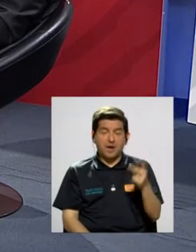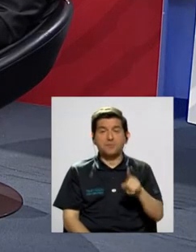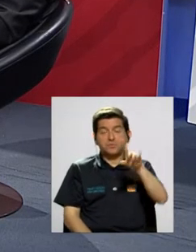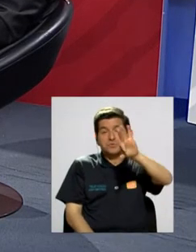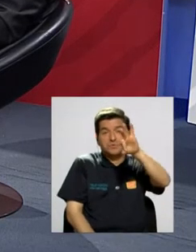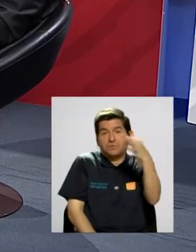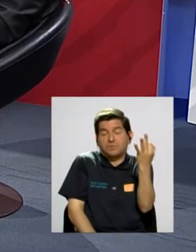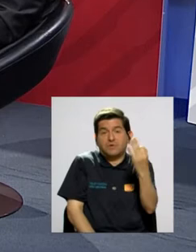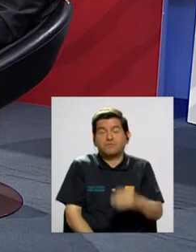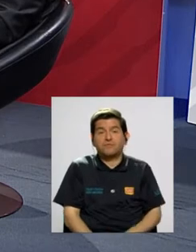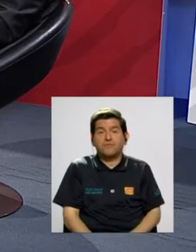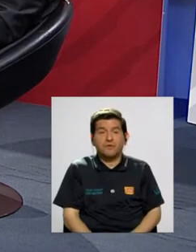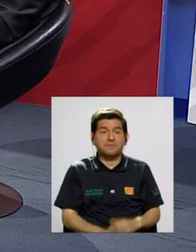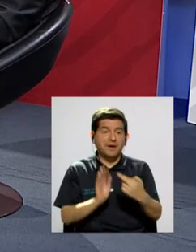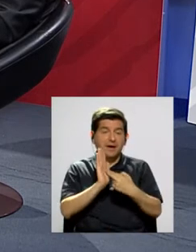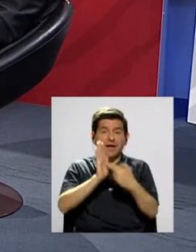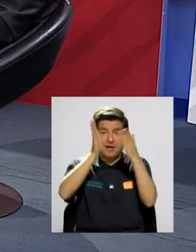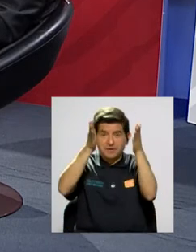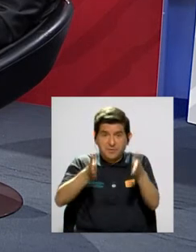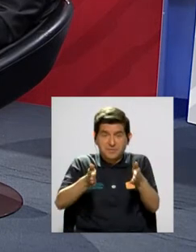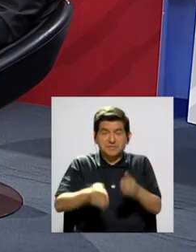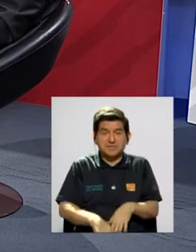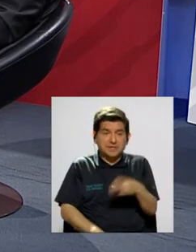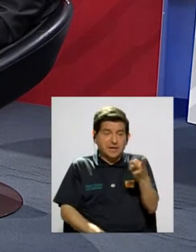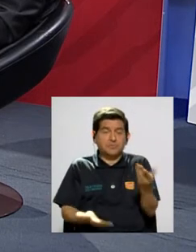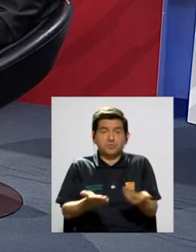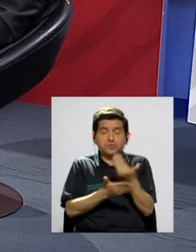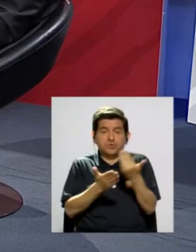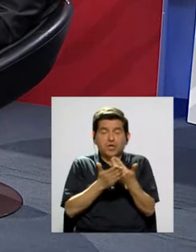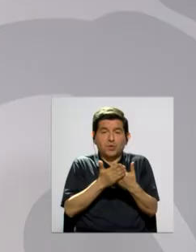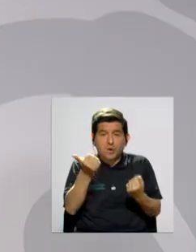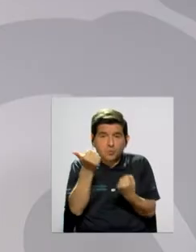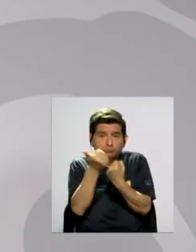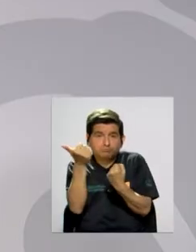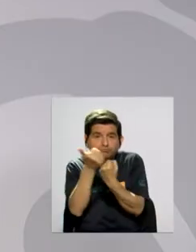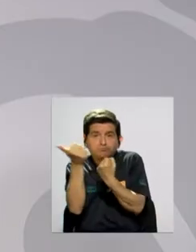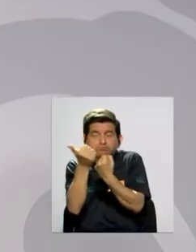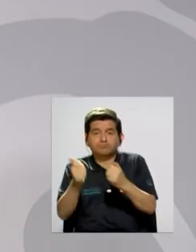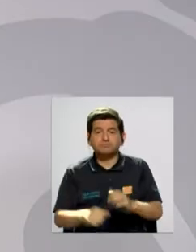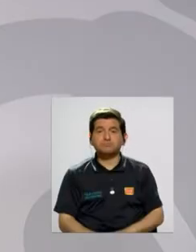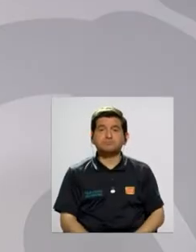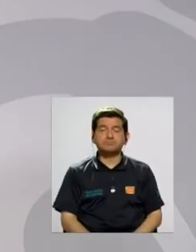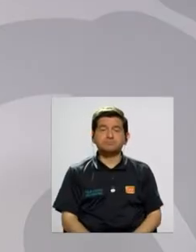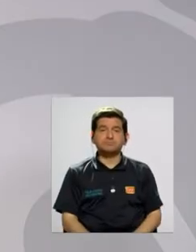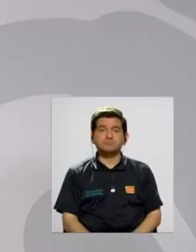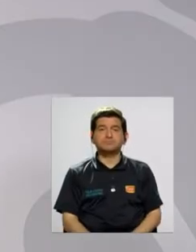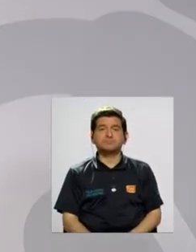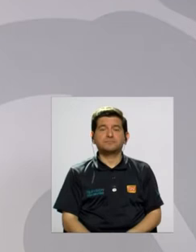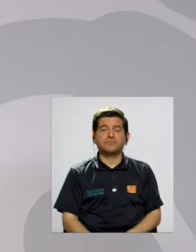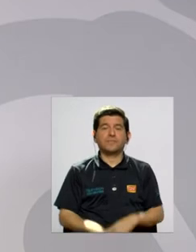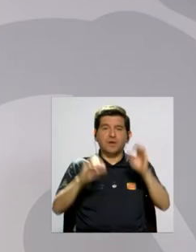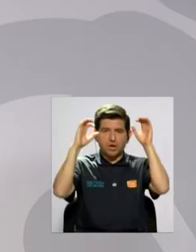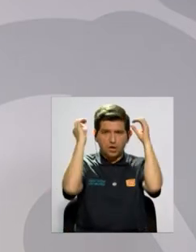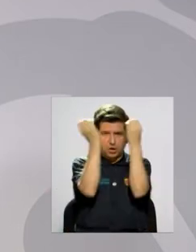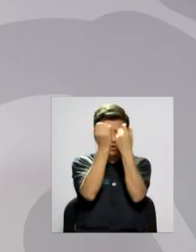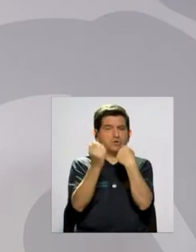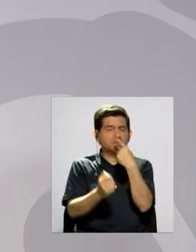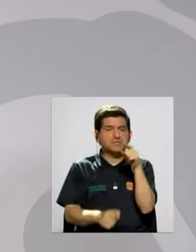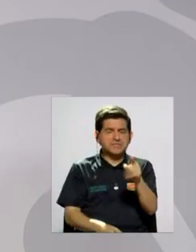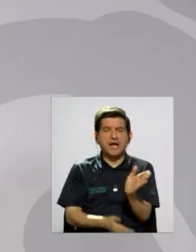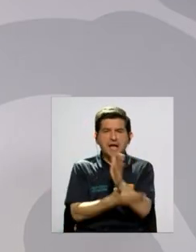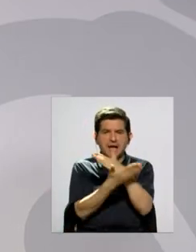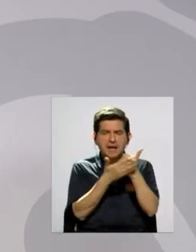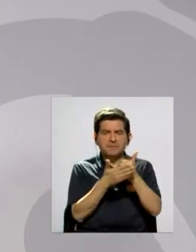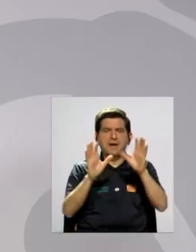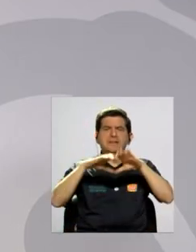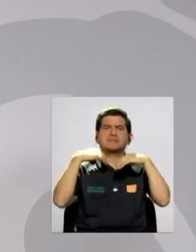algún modo eran los grandes representantes de esas nuevas adhesiones. Y don Otón Solís decía que él era parte de